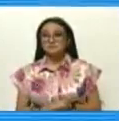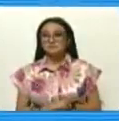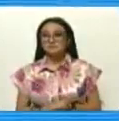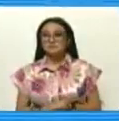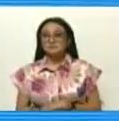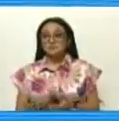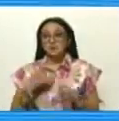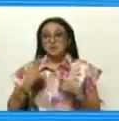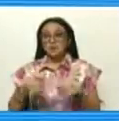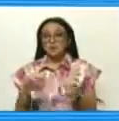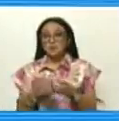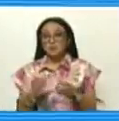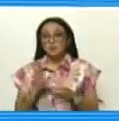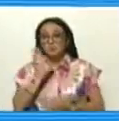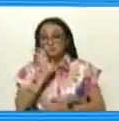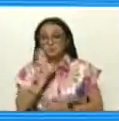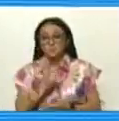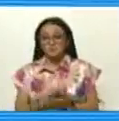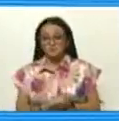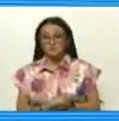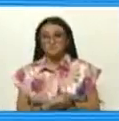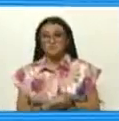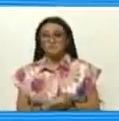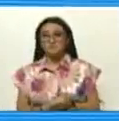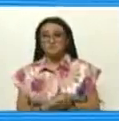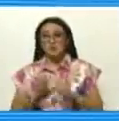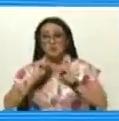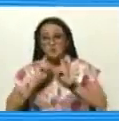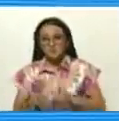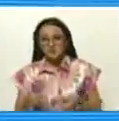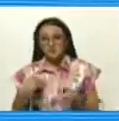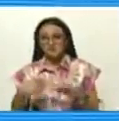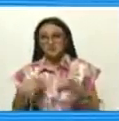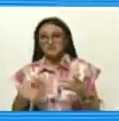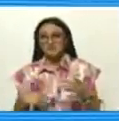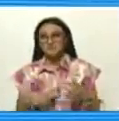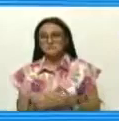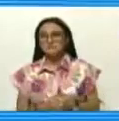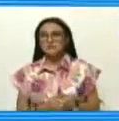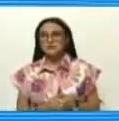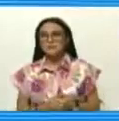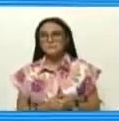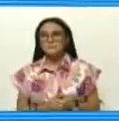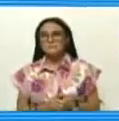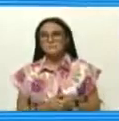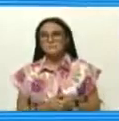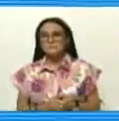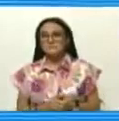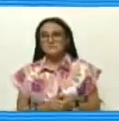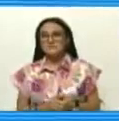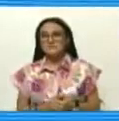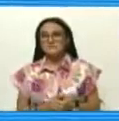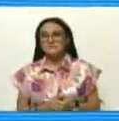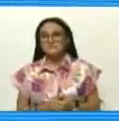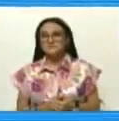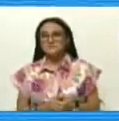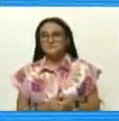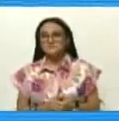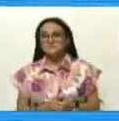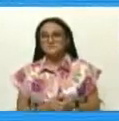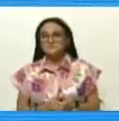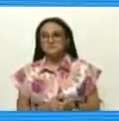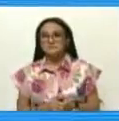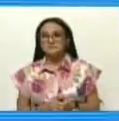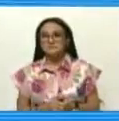Narnia, en un distribuidor en la autopista, y desde ahí dijeron estamos tomando la base militar.